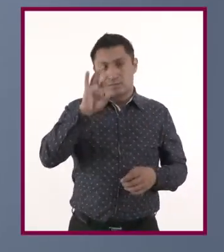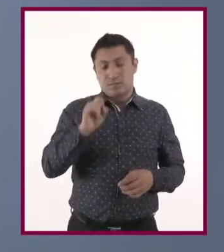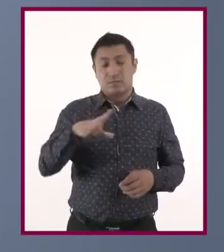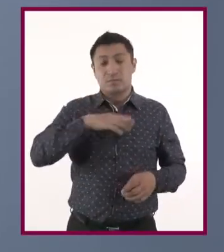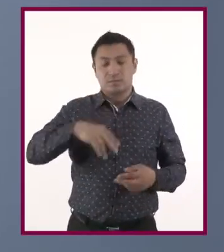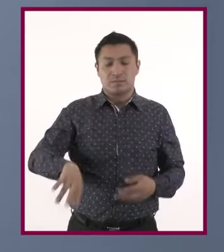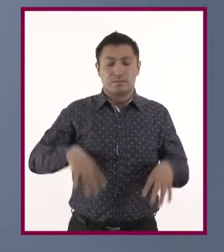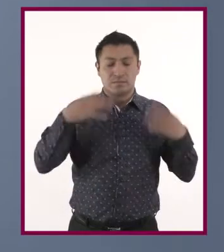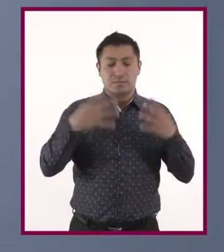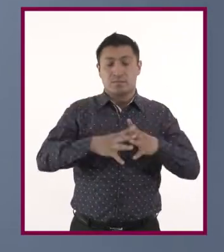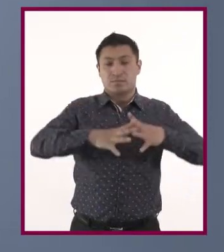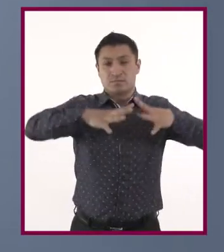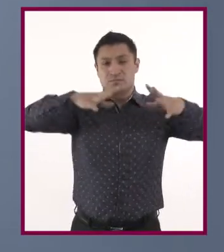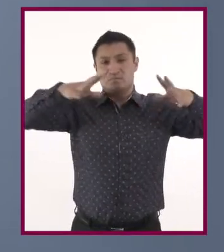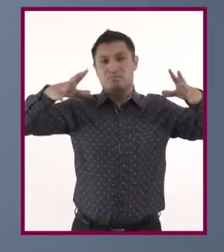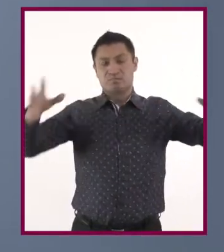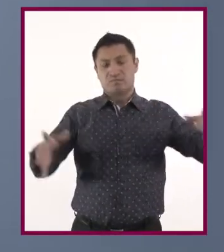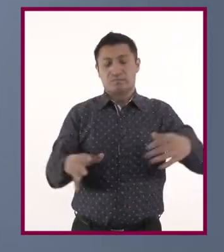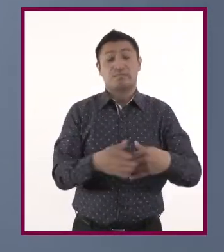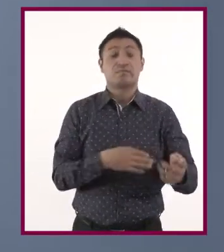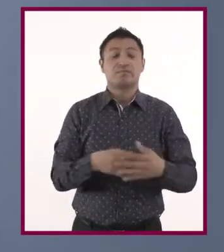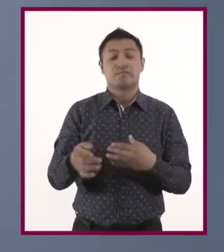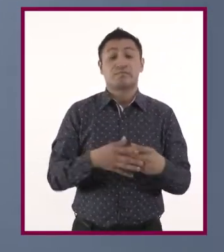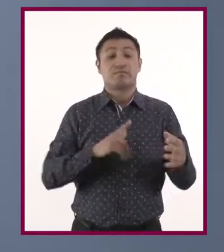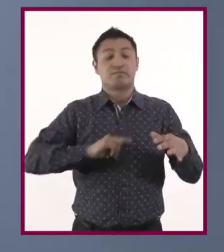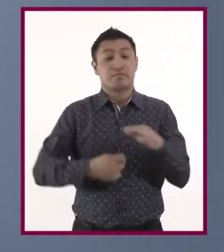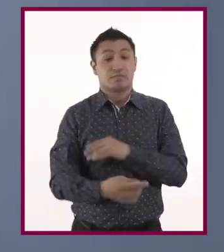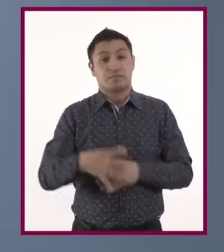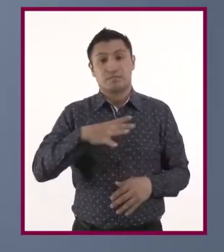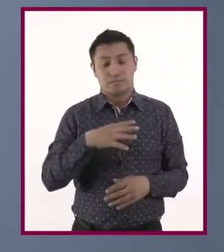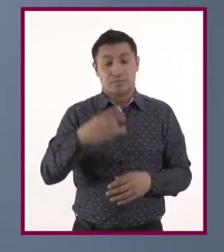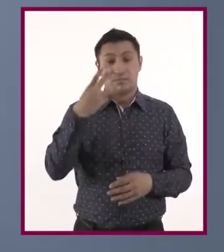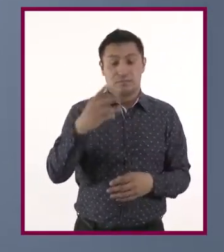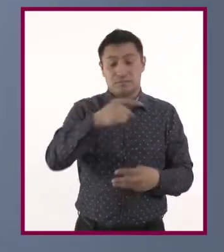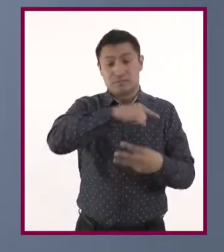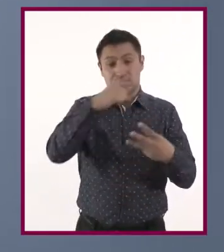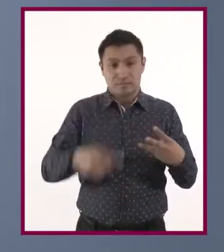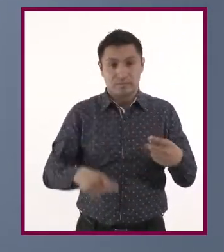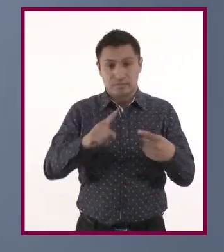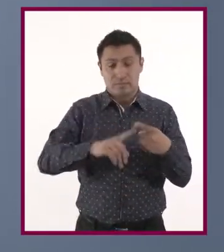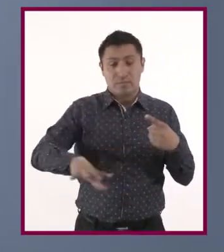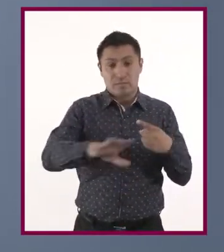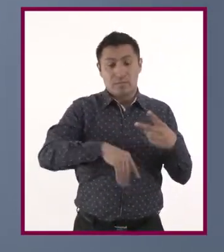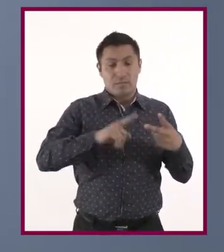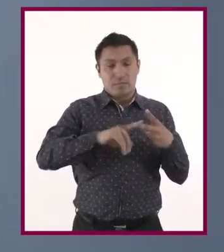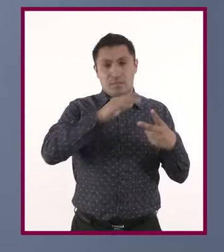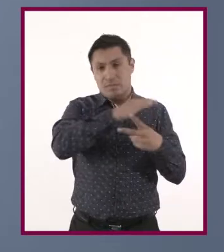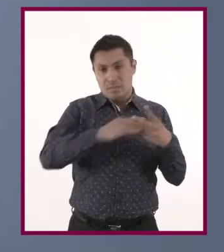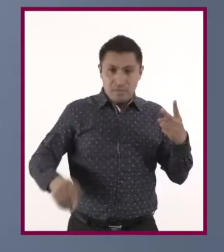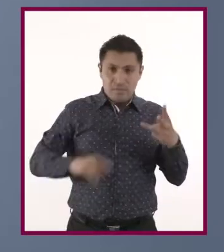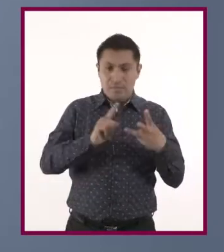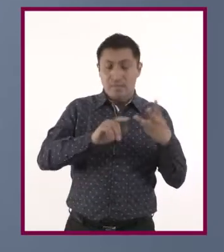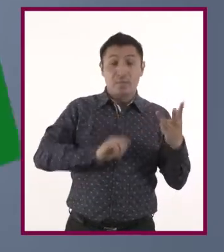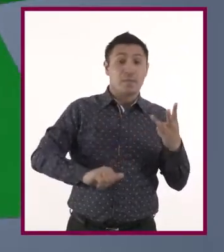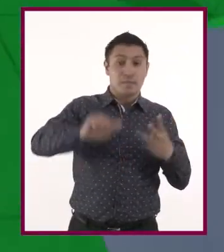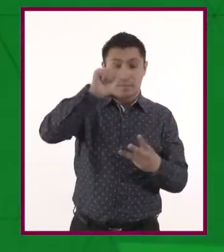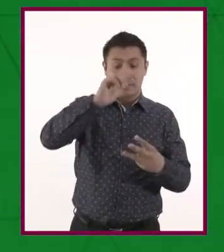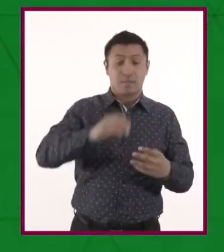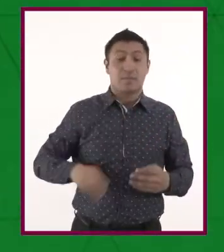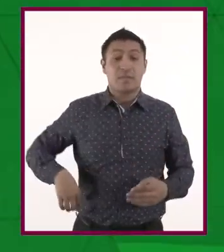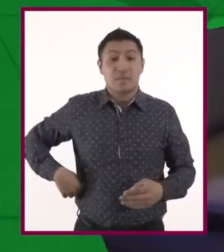universo tecnológico en constante innovación, en el mercado existen 3 modelos, los de baja, media y alta temperatura.